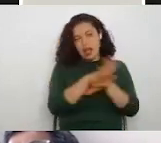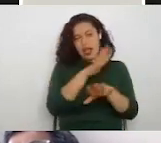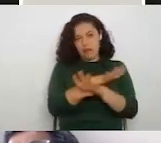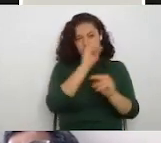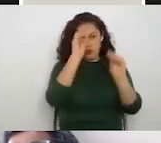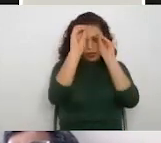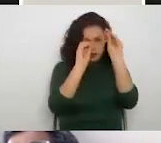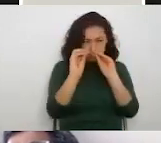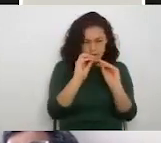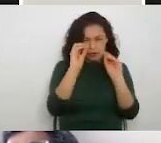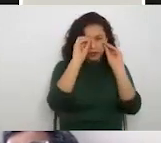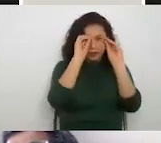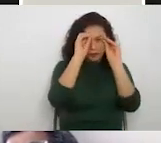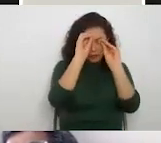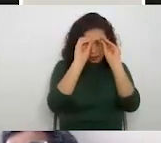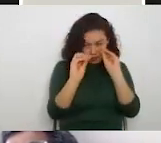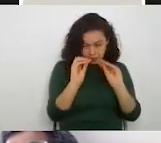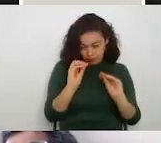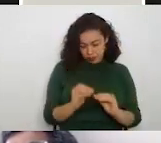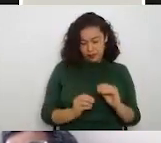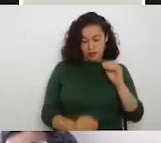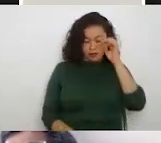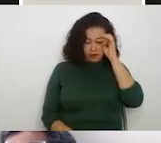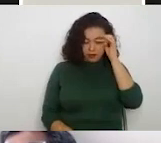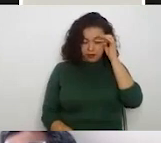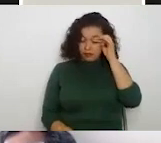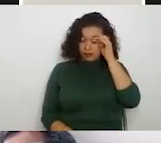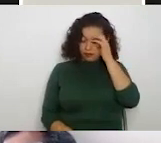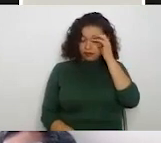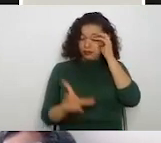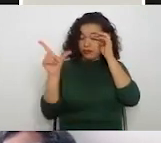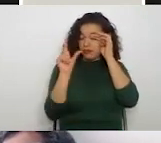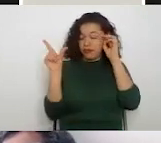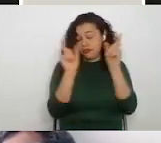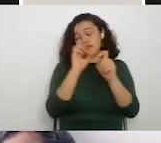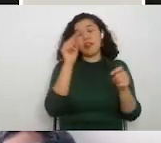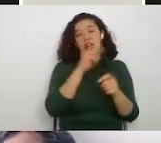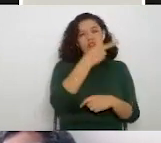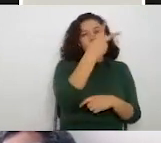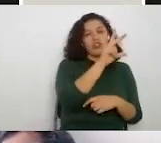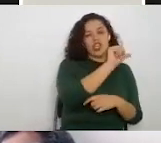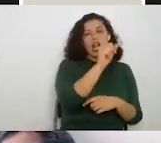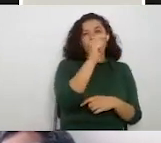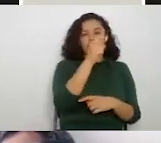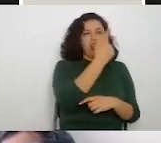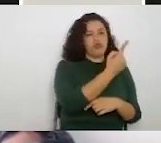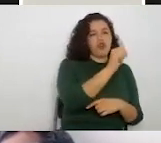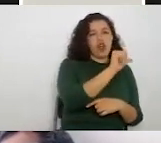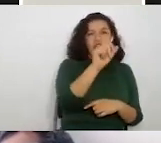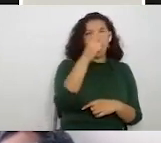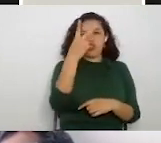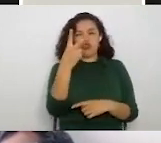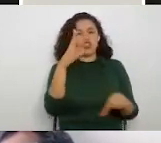va definiendo, por ejemplo, se describe brevemente de la versión 2 a la versión 1 cuáles fueron los cambios